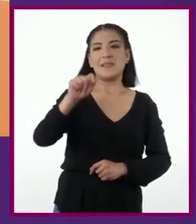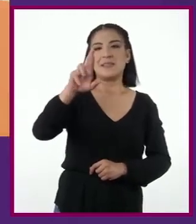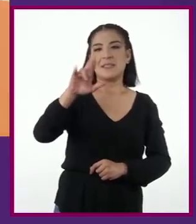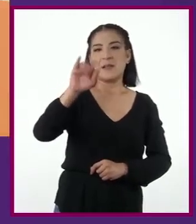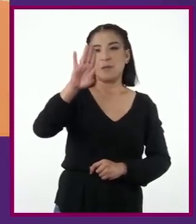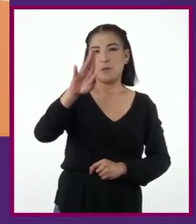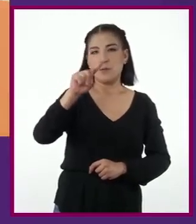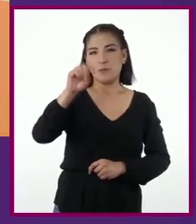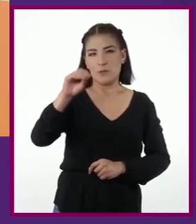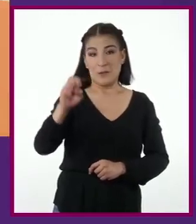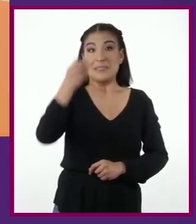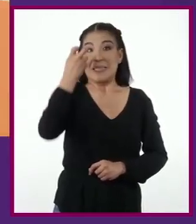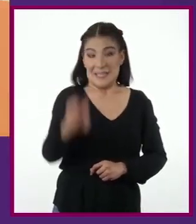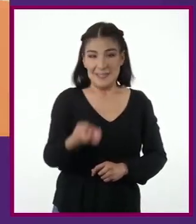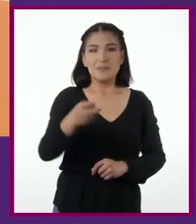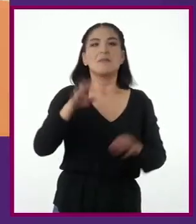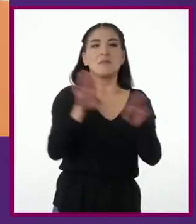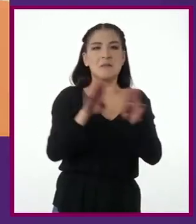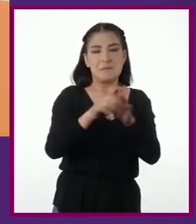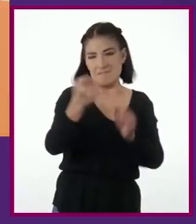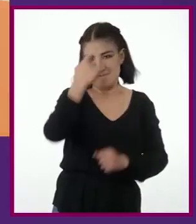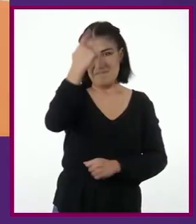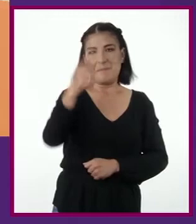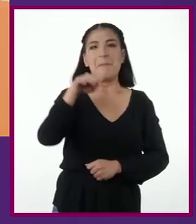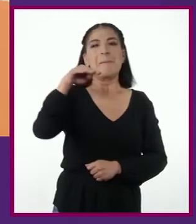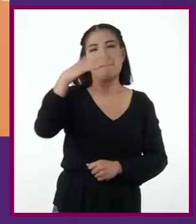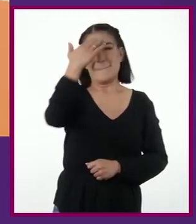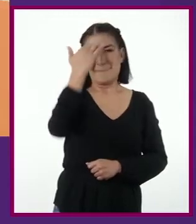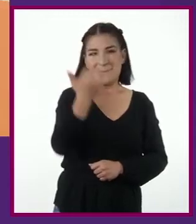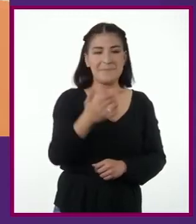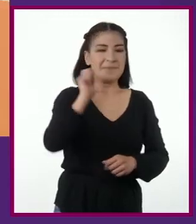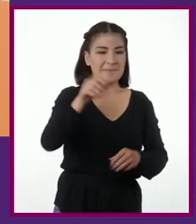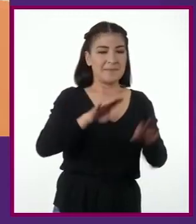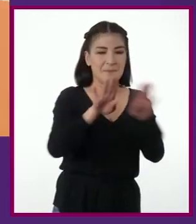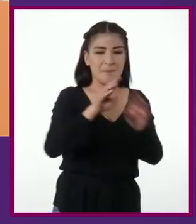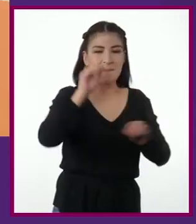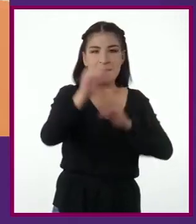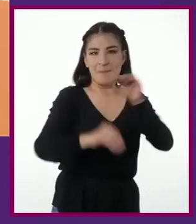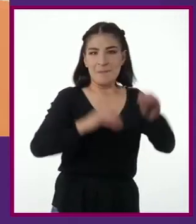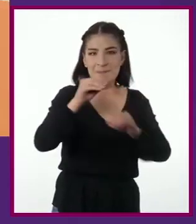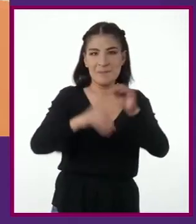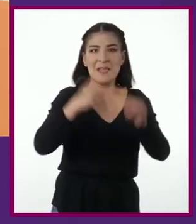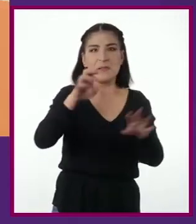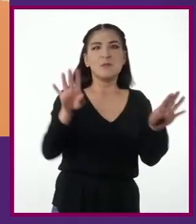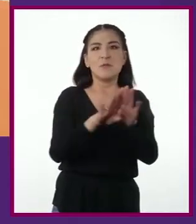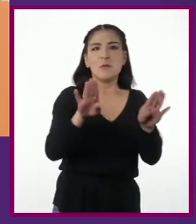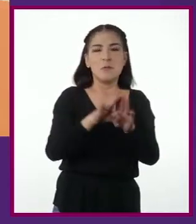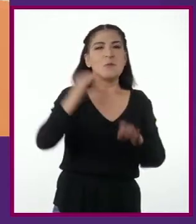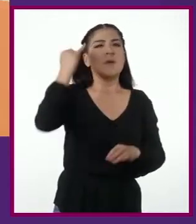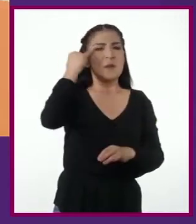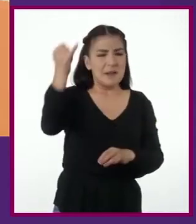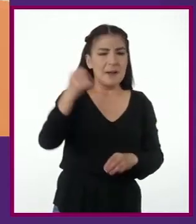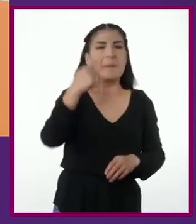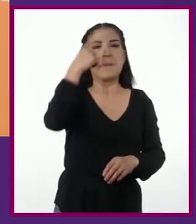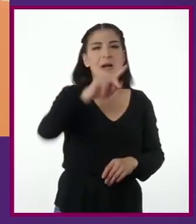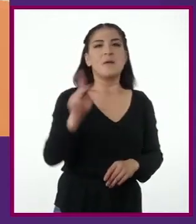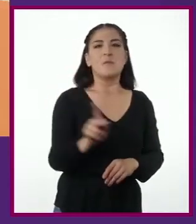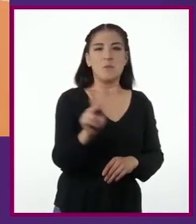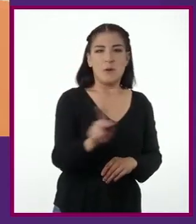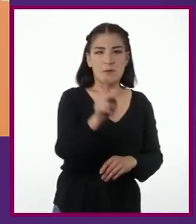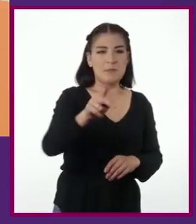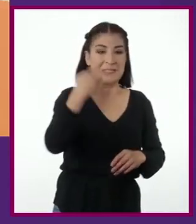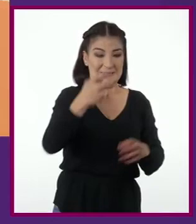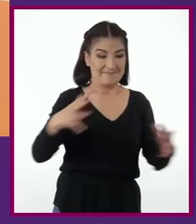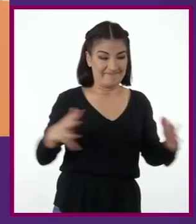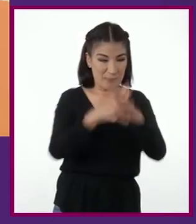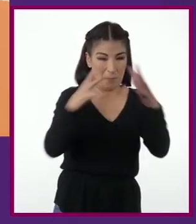fue elaborada por tlacuilos mexicas para registrar los tributos que los pueblos sometidos a través de la